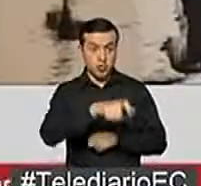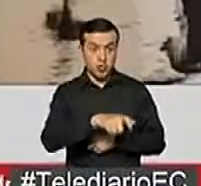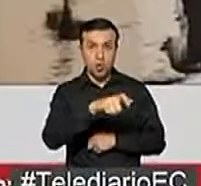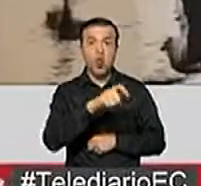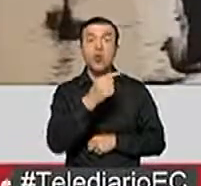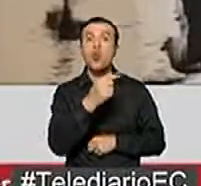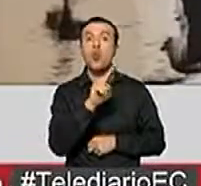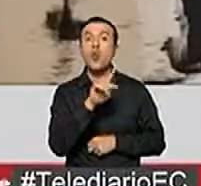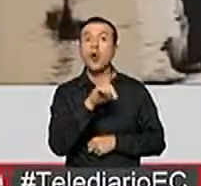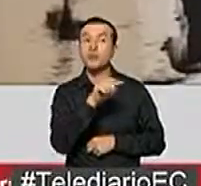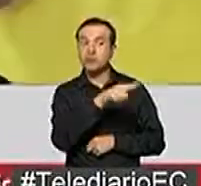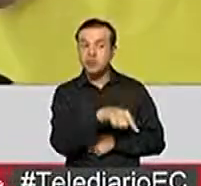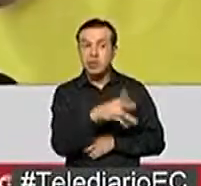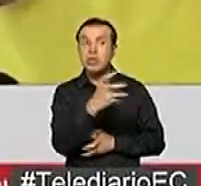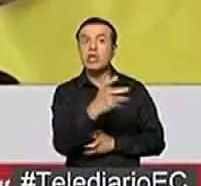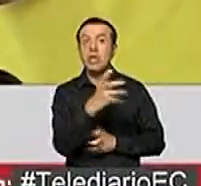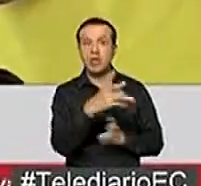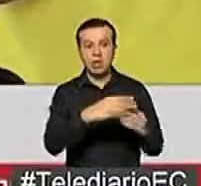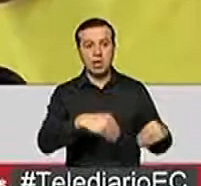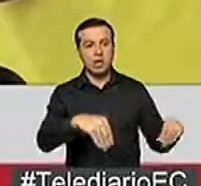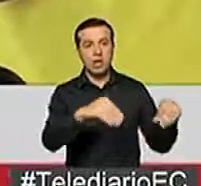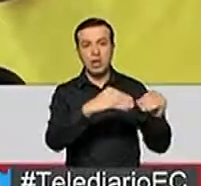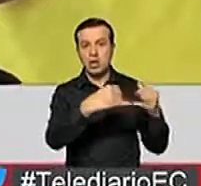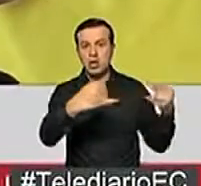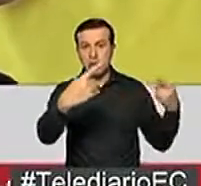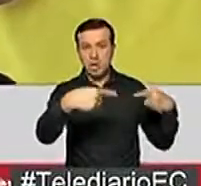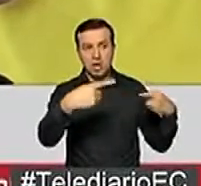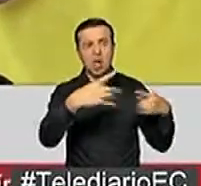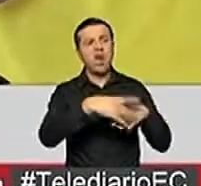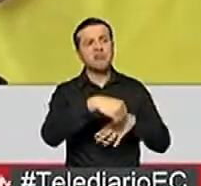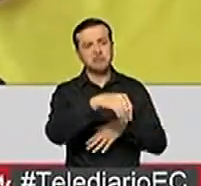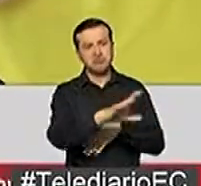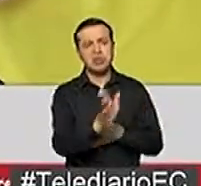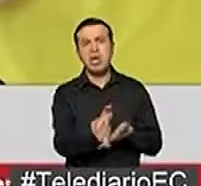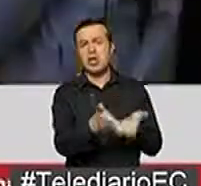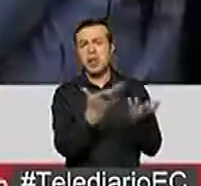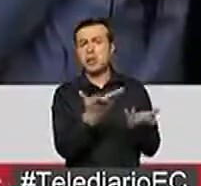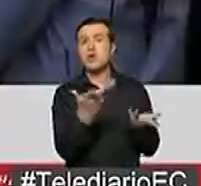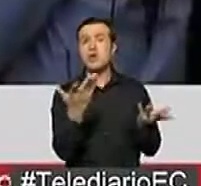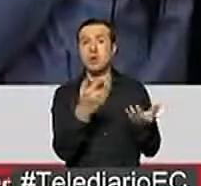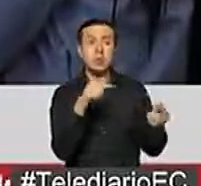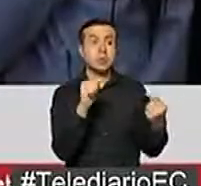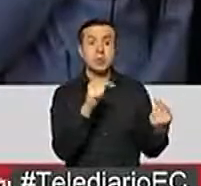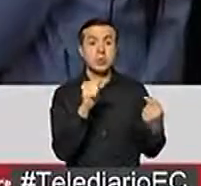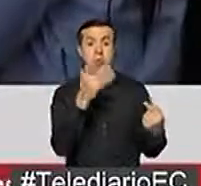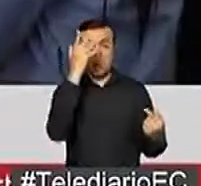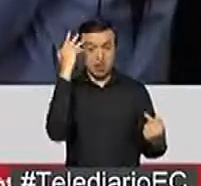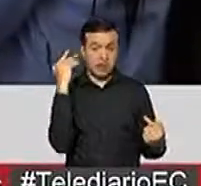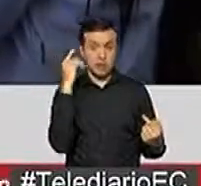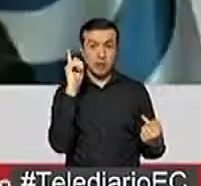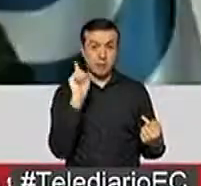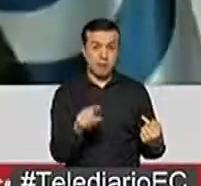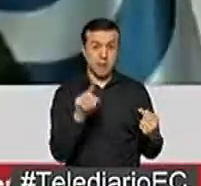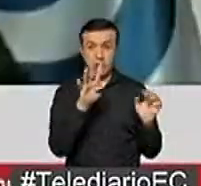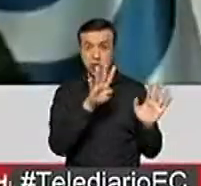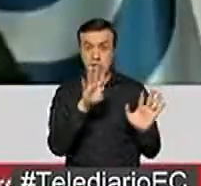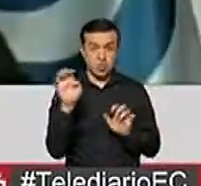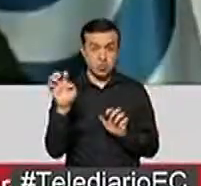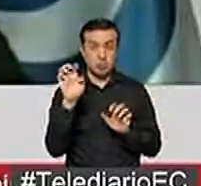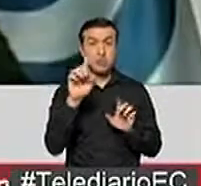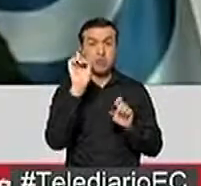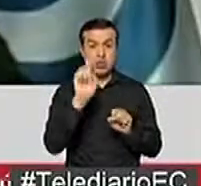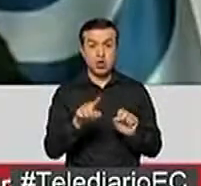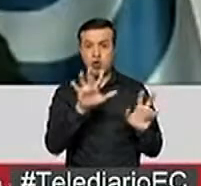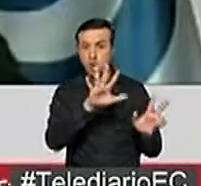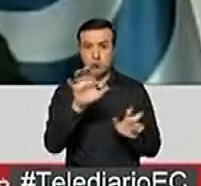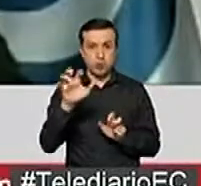de tener intención de abandonar el reclamo sobre el Esequibo, una región que se disputa con Guyana desde el siglo XIX. Una investigación